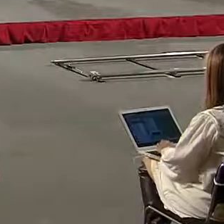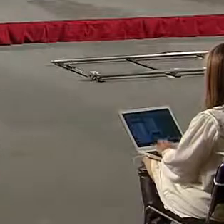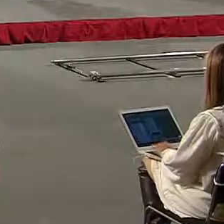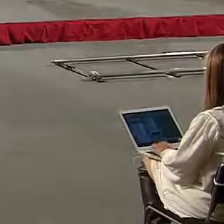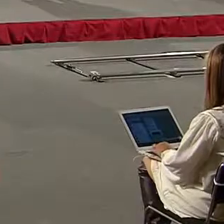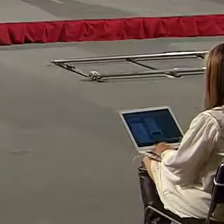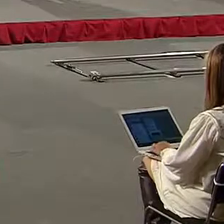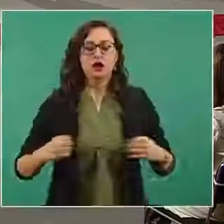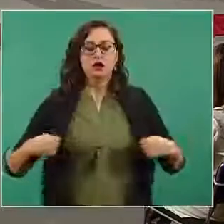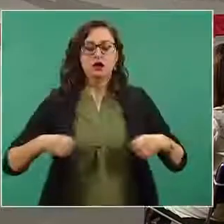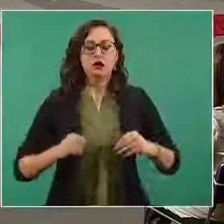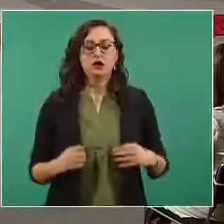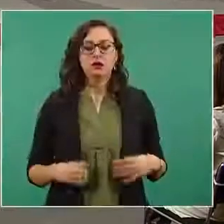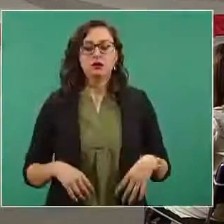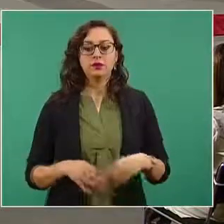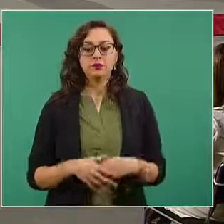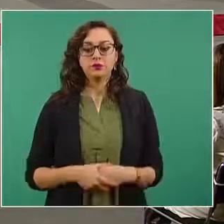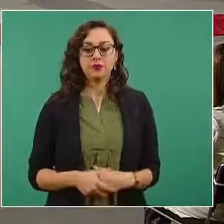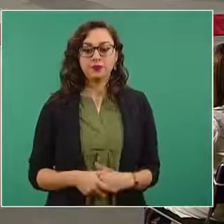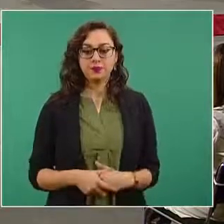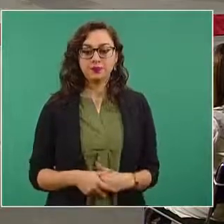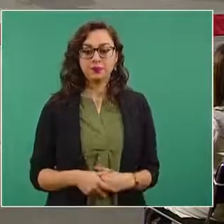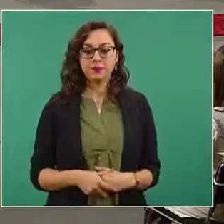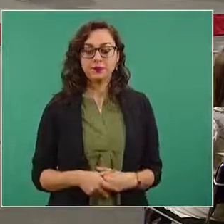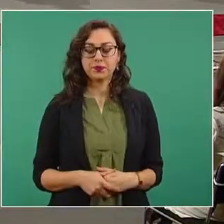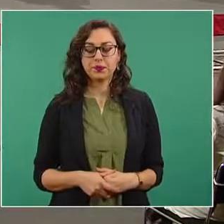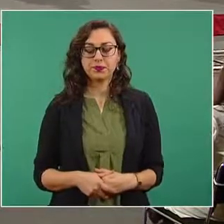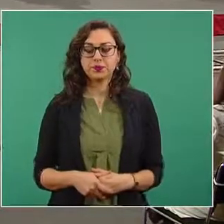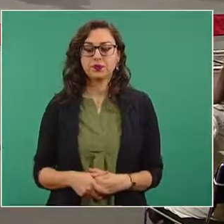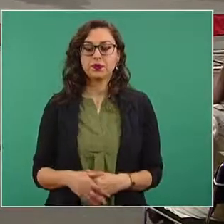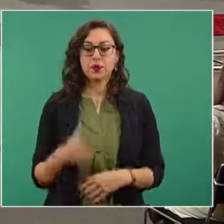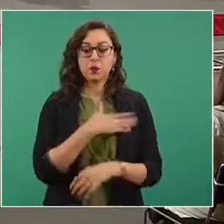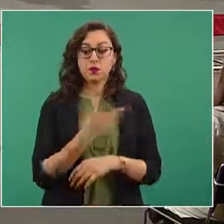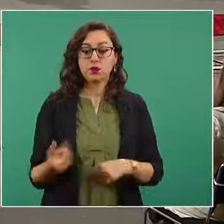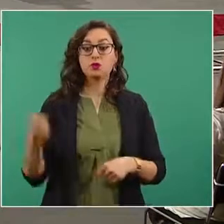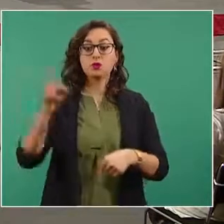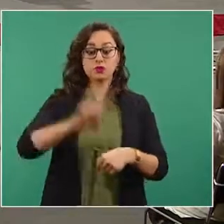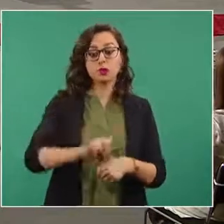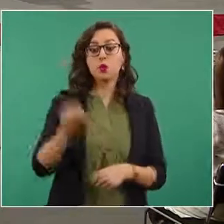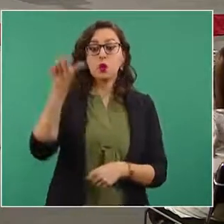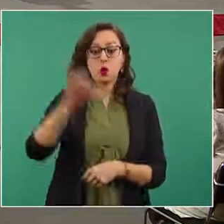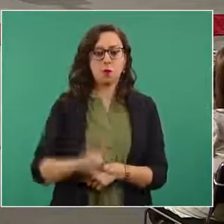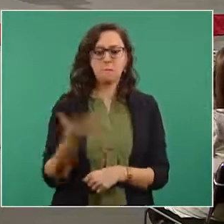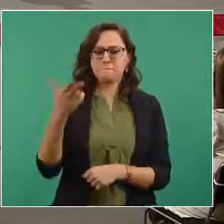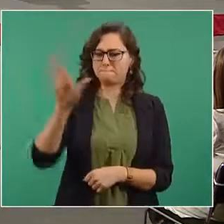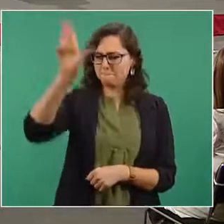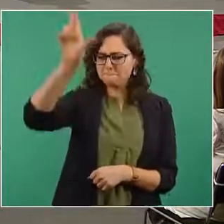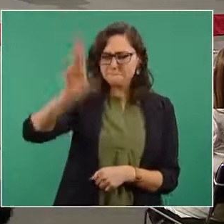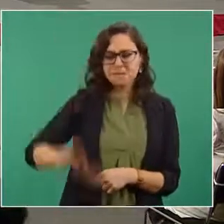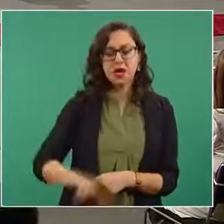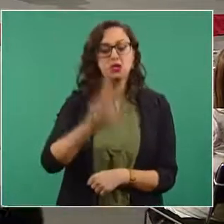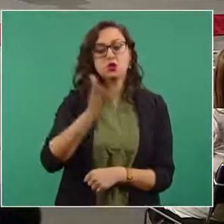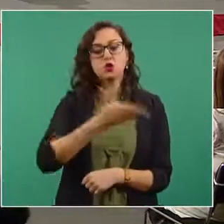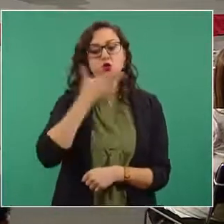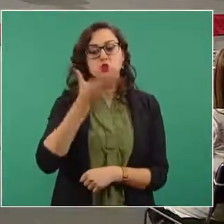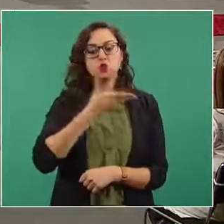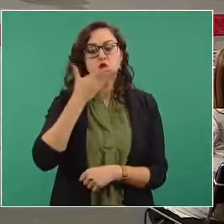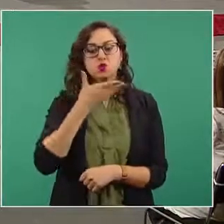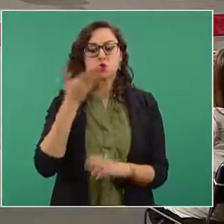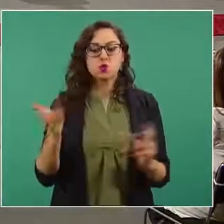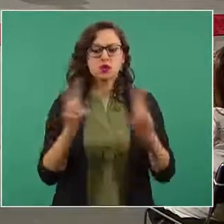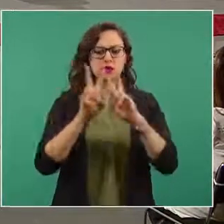Bueno, el día de hoy, como todos los martes, vamos a informar sobre